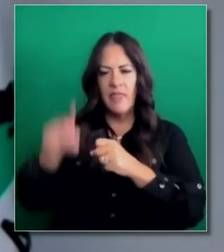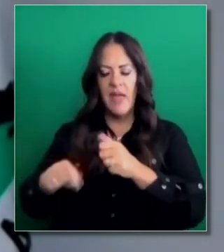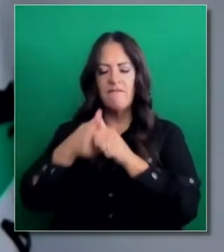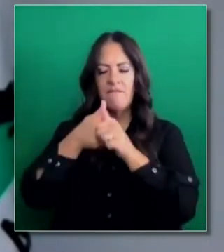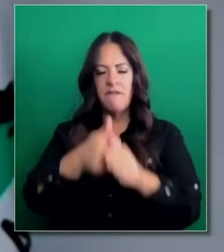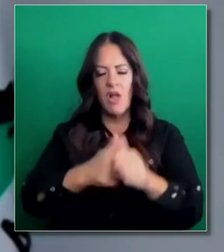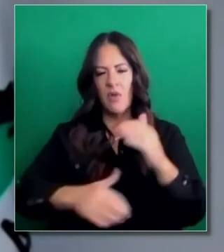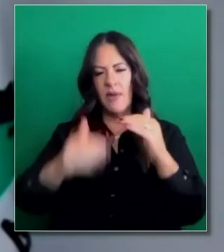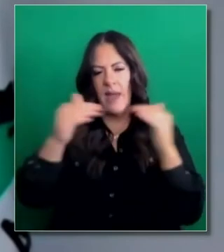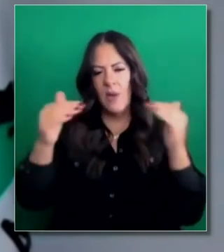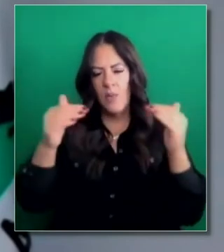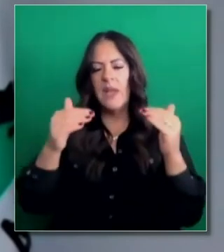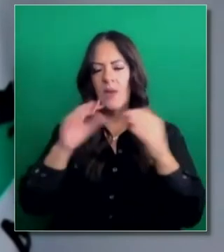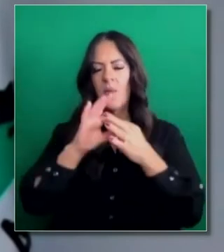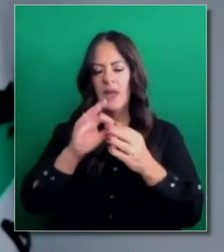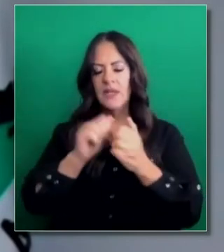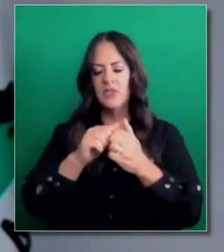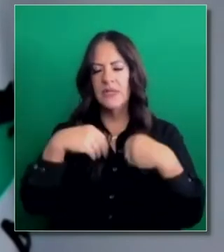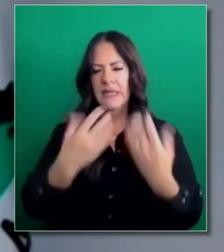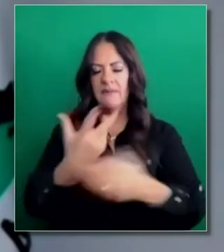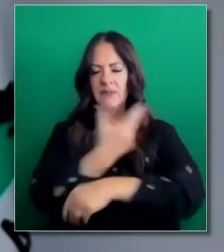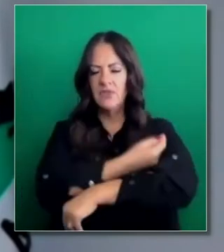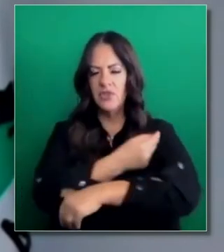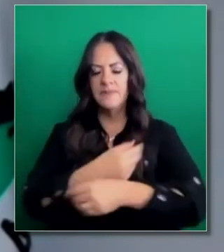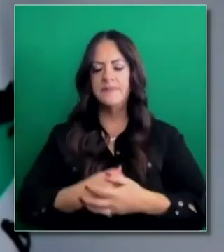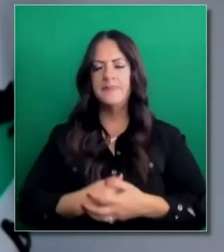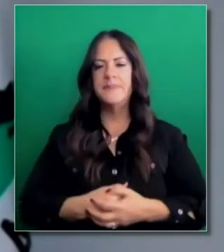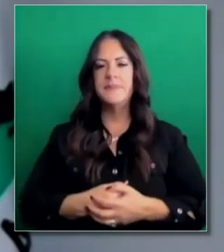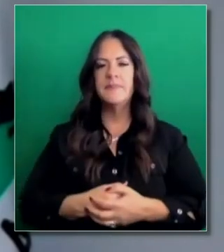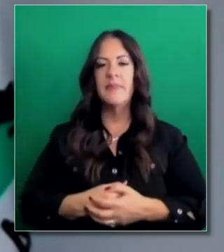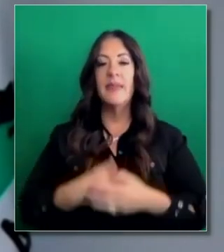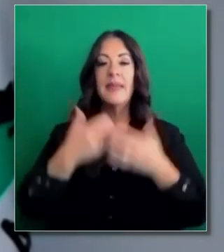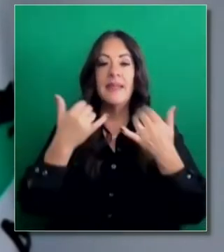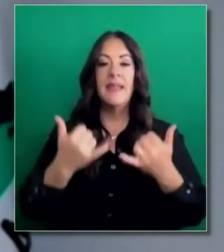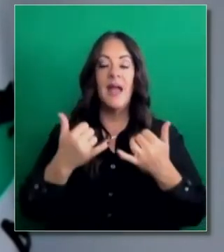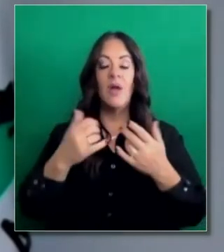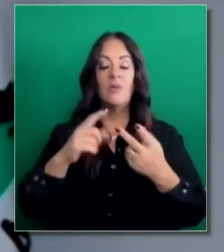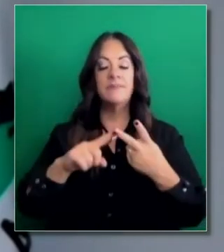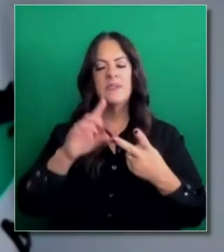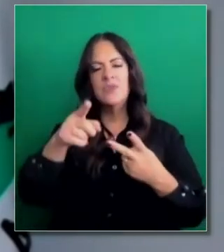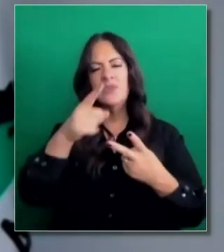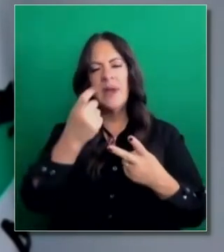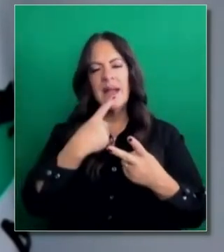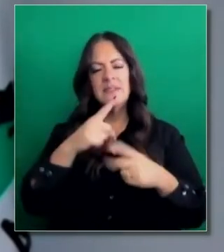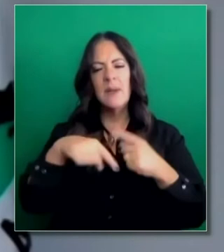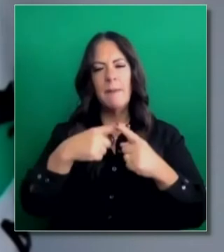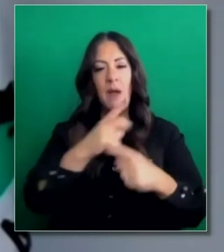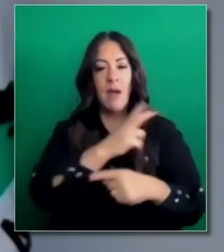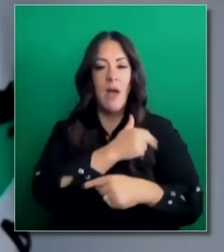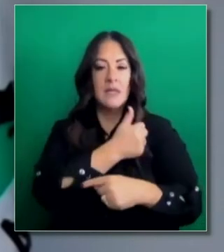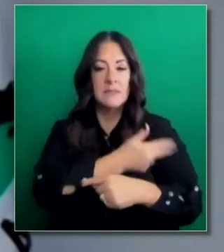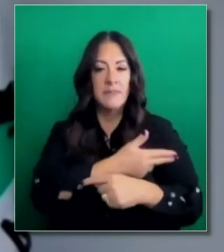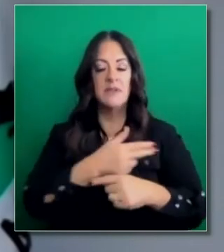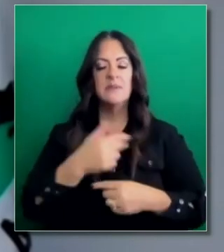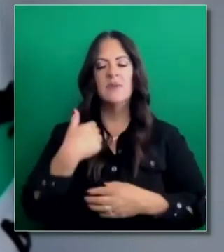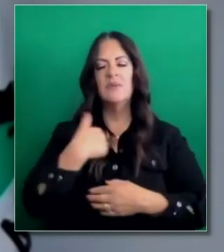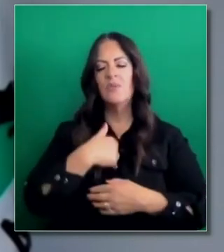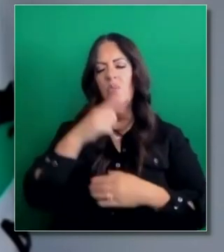nuestros aliados era lo que decía el gobernador el gobernador justamente ahora en cuanto a los hospitales